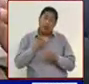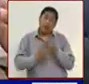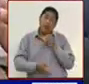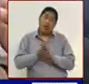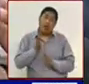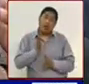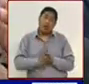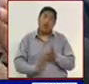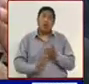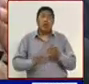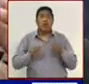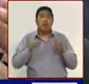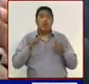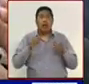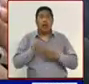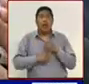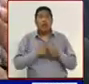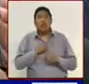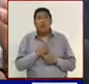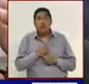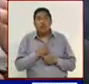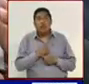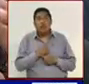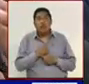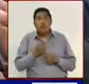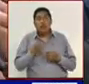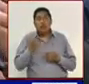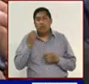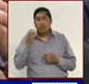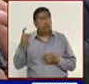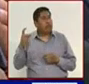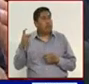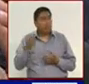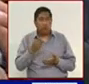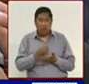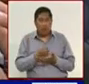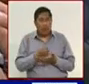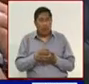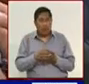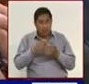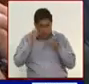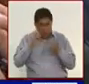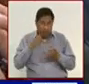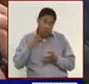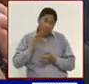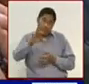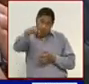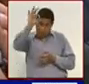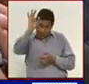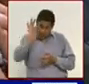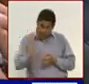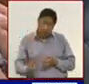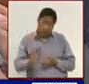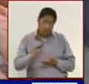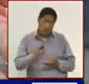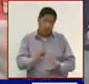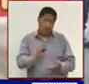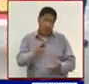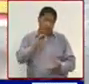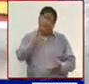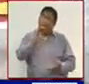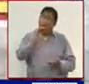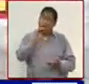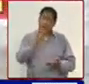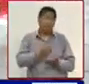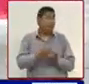durante esta gestión se tiene el presupuesto más elevado para el sector educativo de los últimos años de la historia